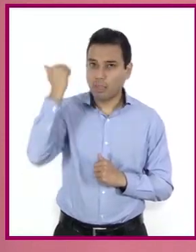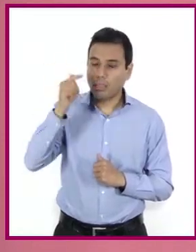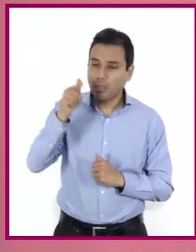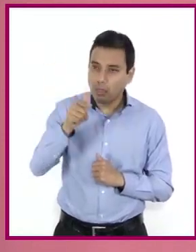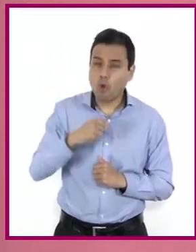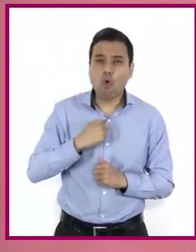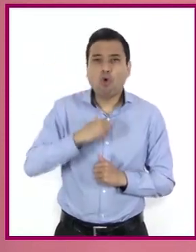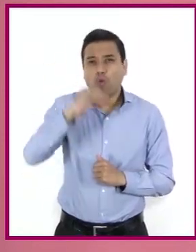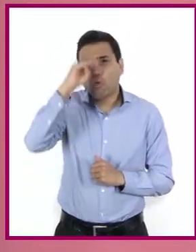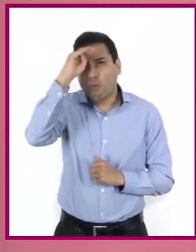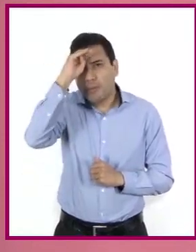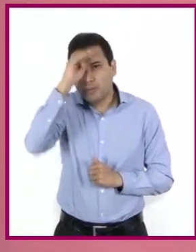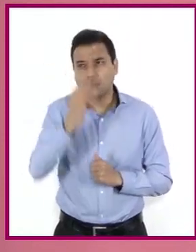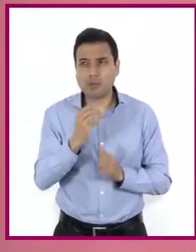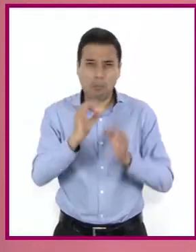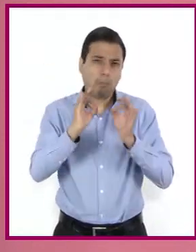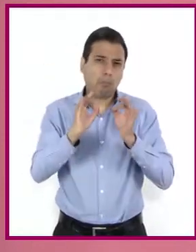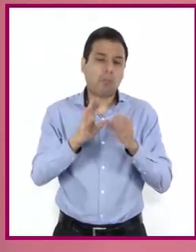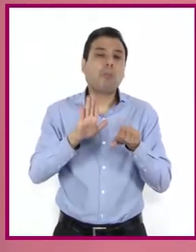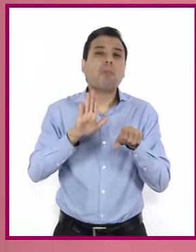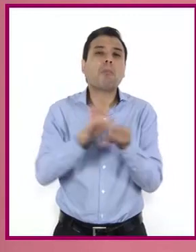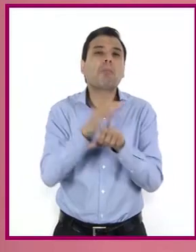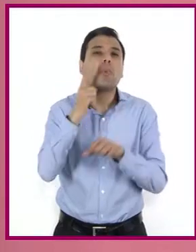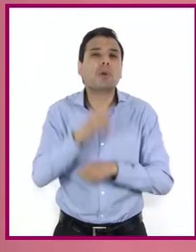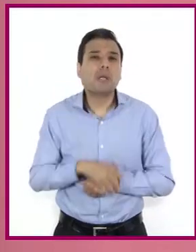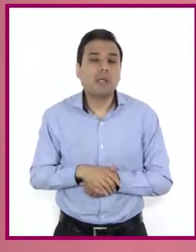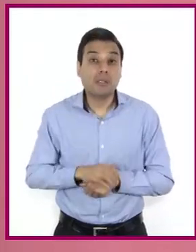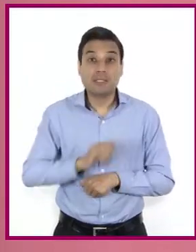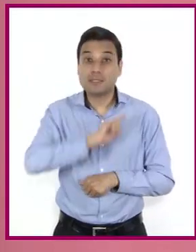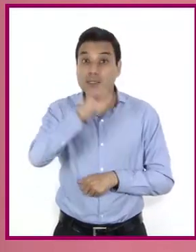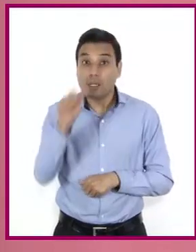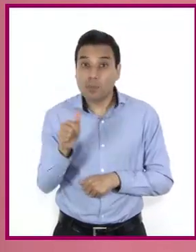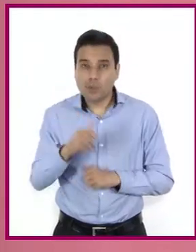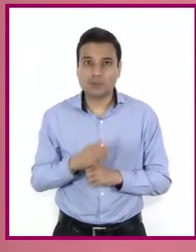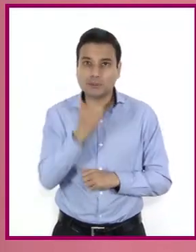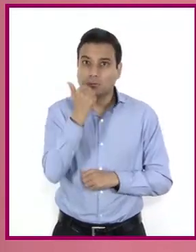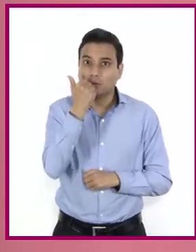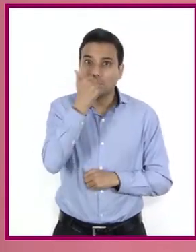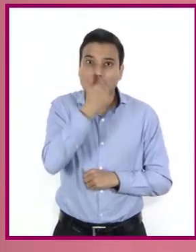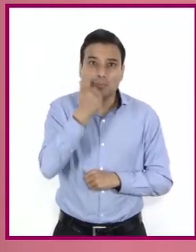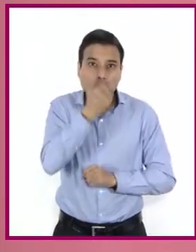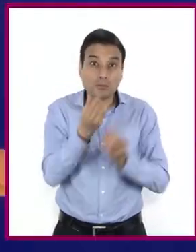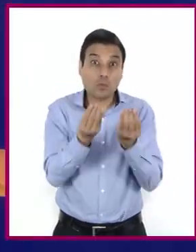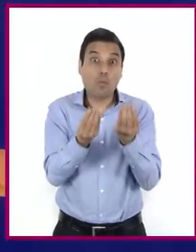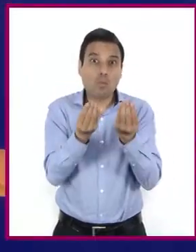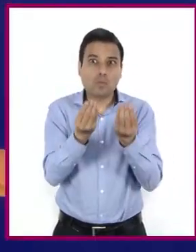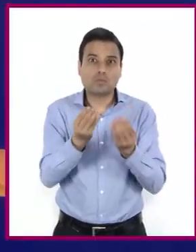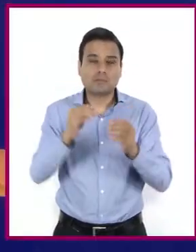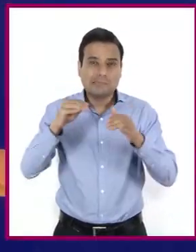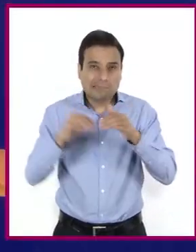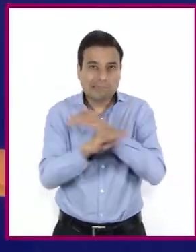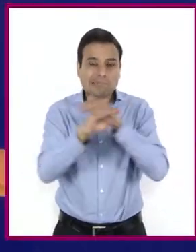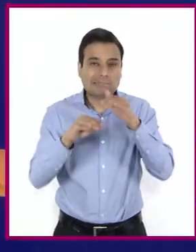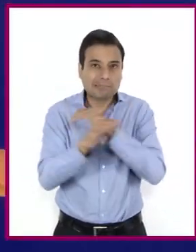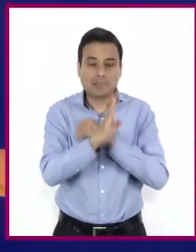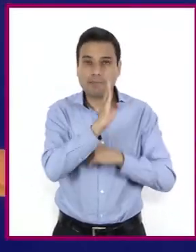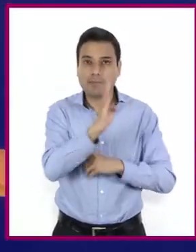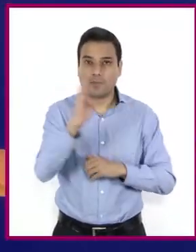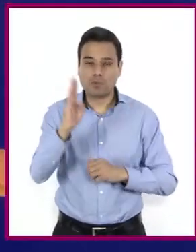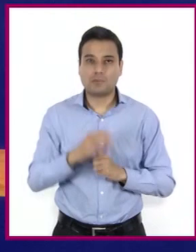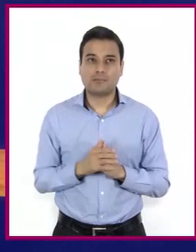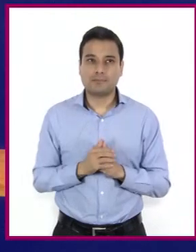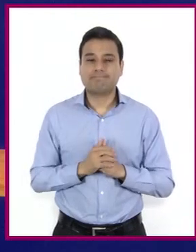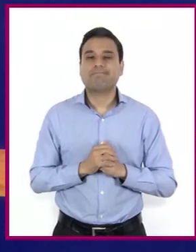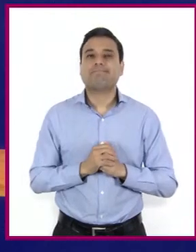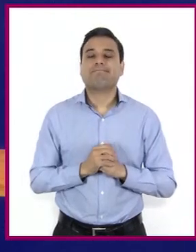supusimos que había funcionado porque después de un tiempo empezaron a entrar más alumnas y alumnos en ella. No quiero hacerte sentir